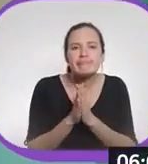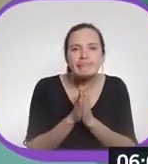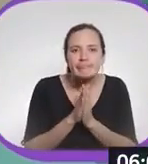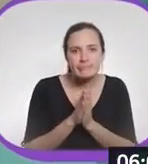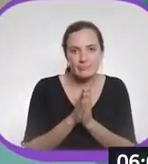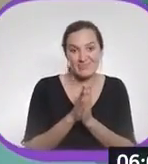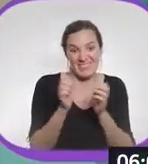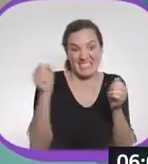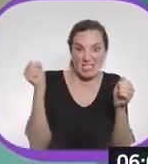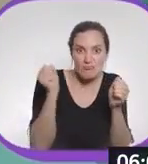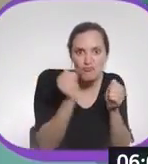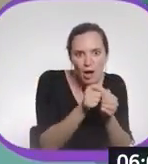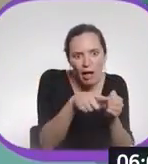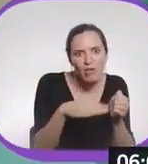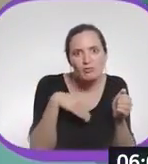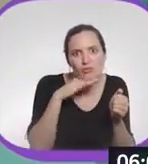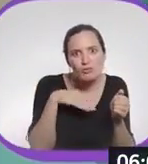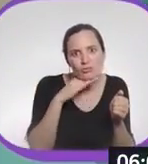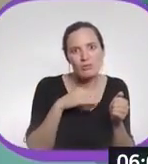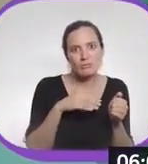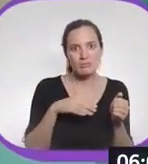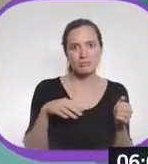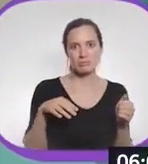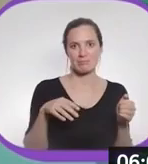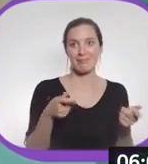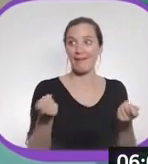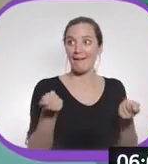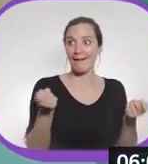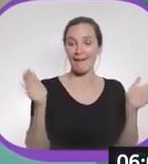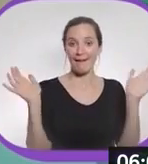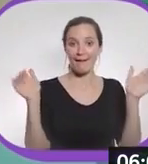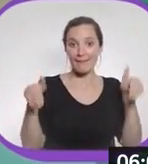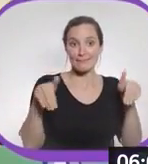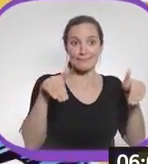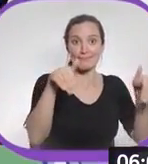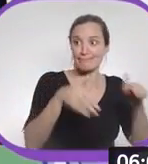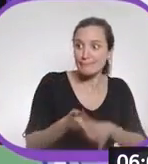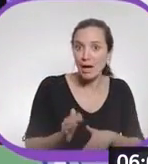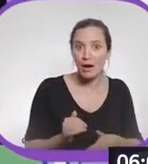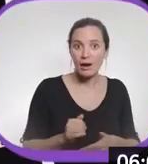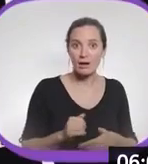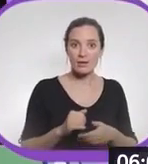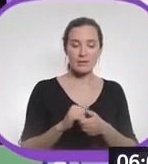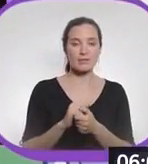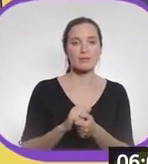deseos. Y en lugar de meter al tonto en el casillero, ponle la clase de ballet de un maestro mono rabioso.